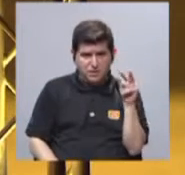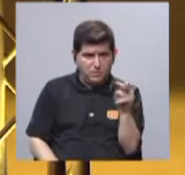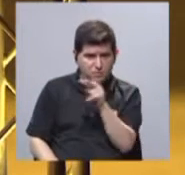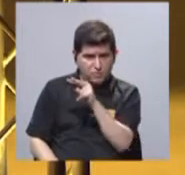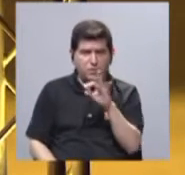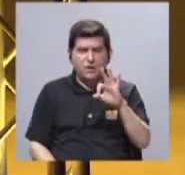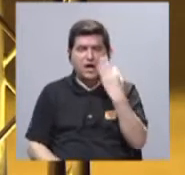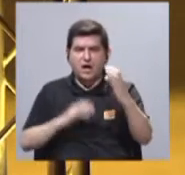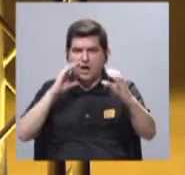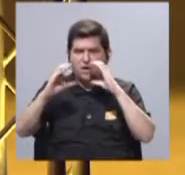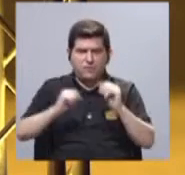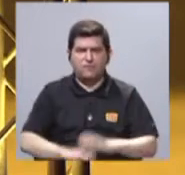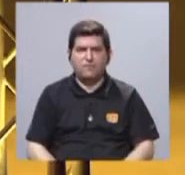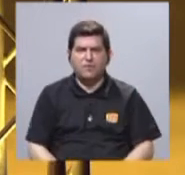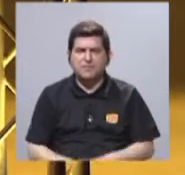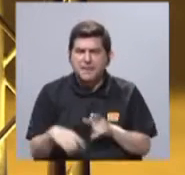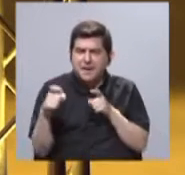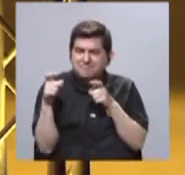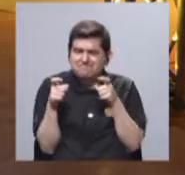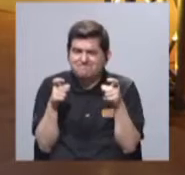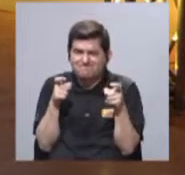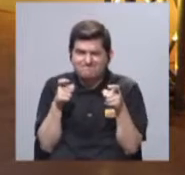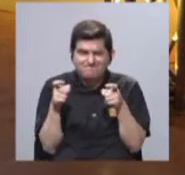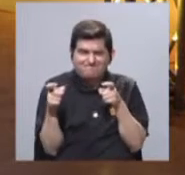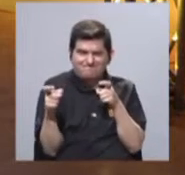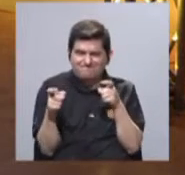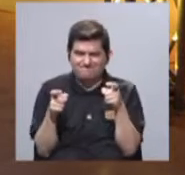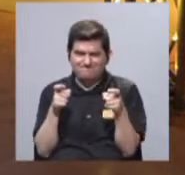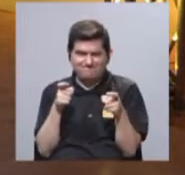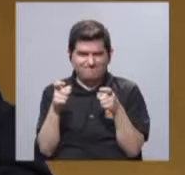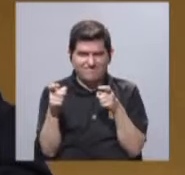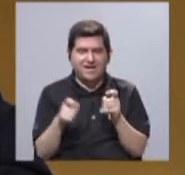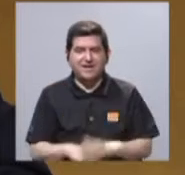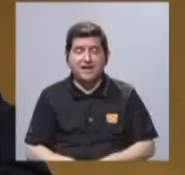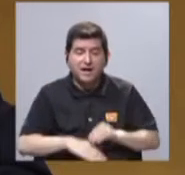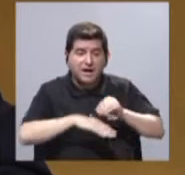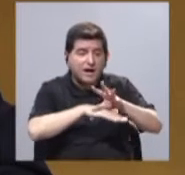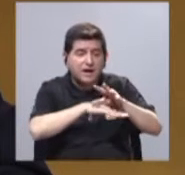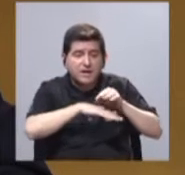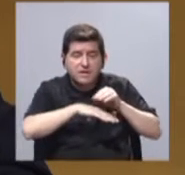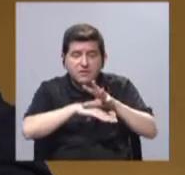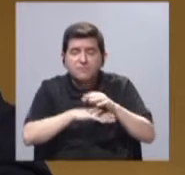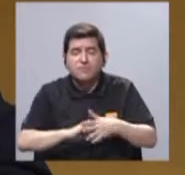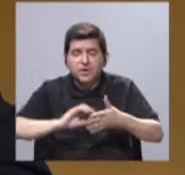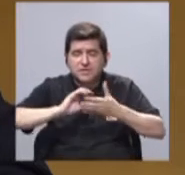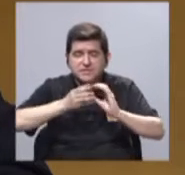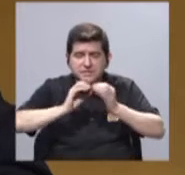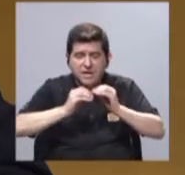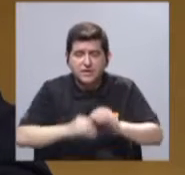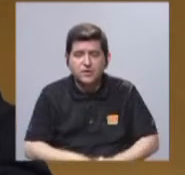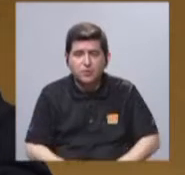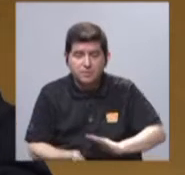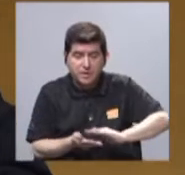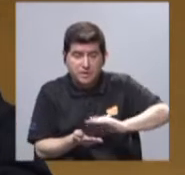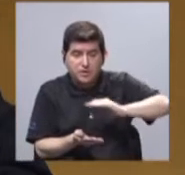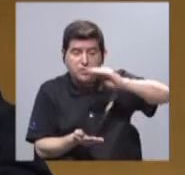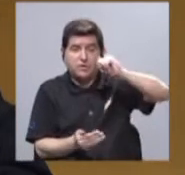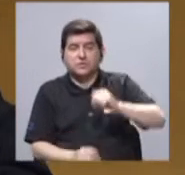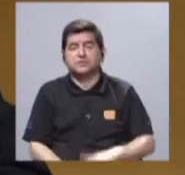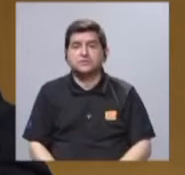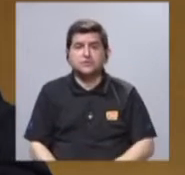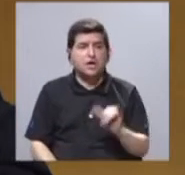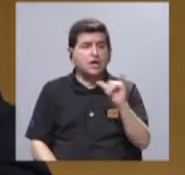los medios de comunicación están manejando las incidencias las cifras de incidencia